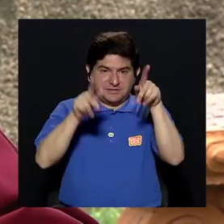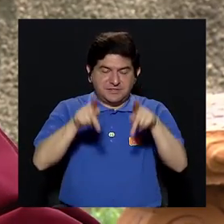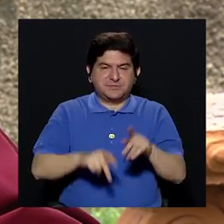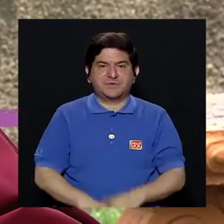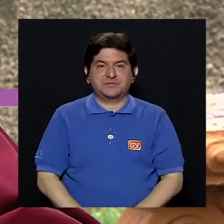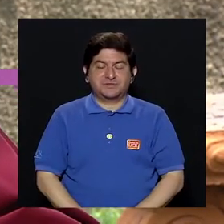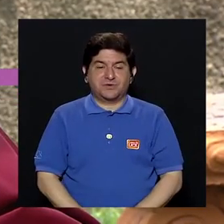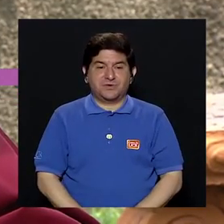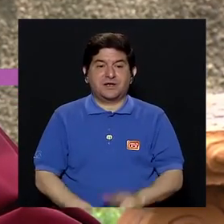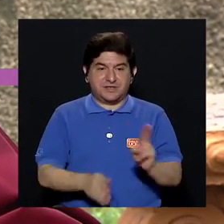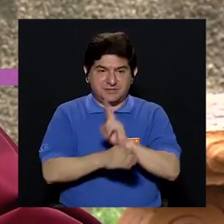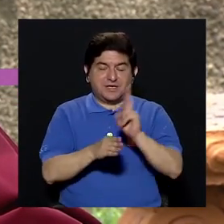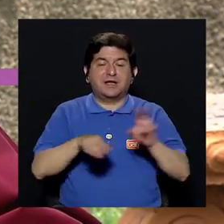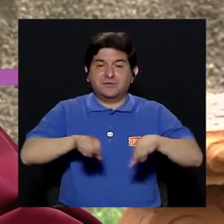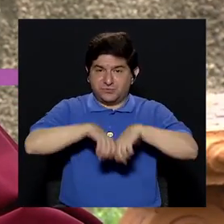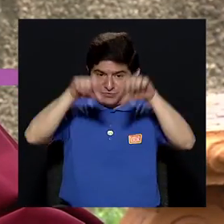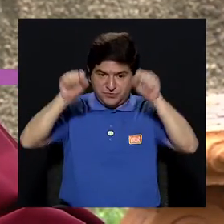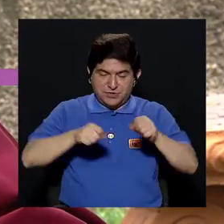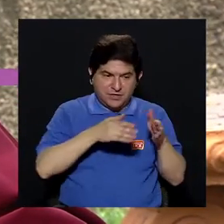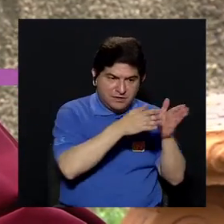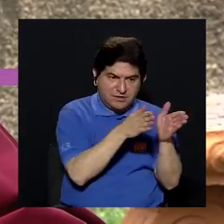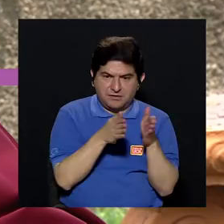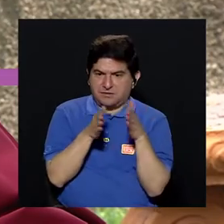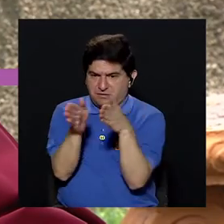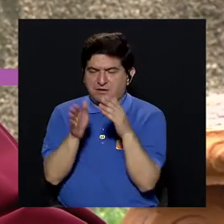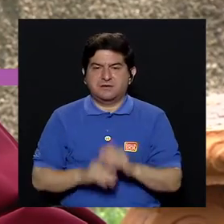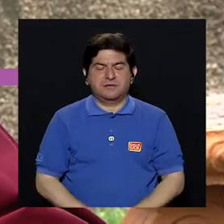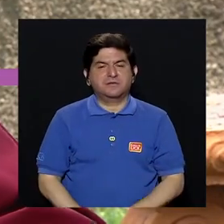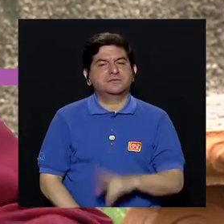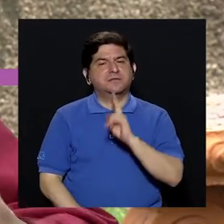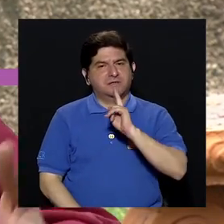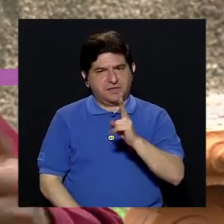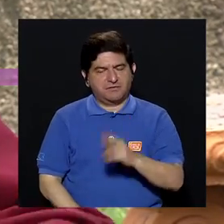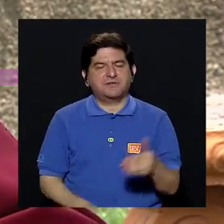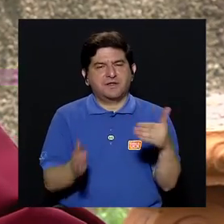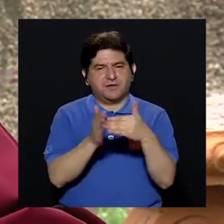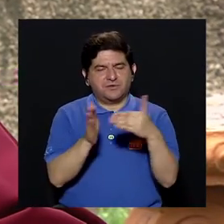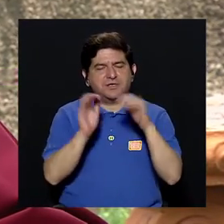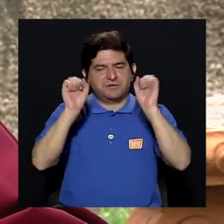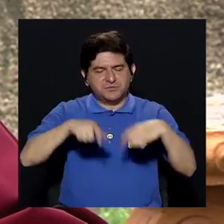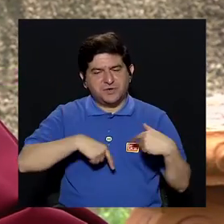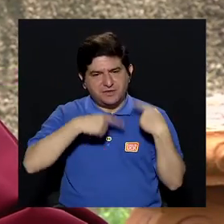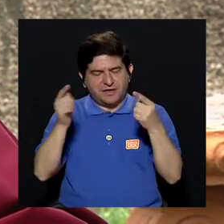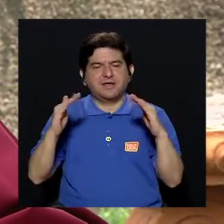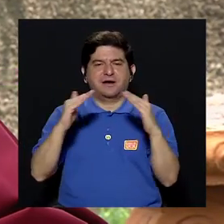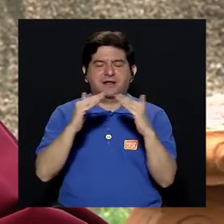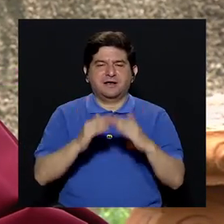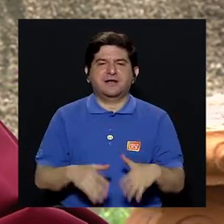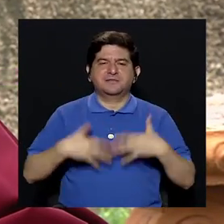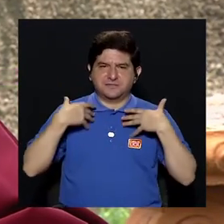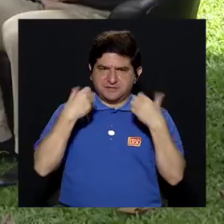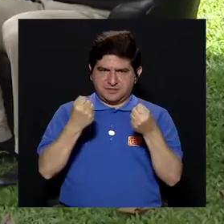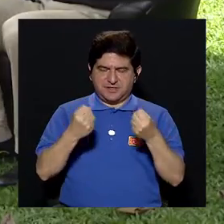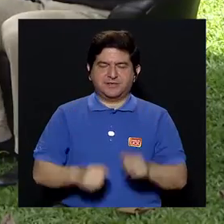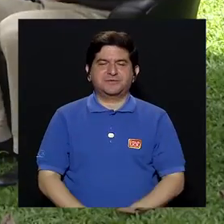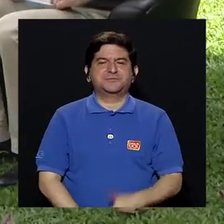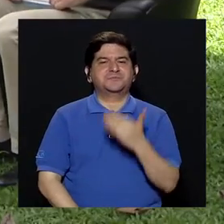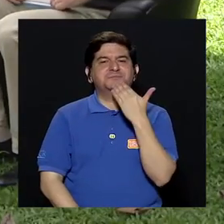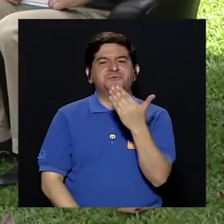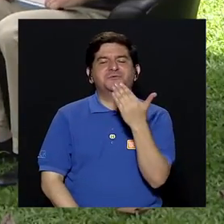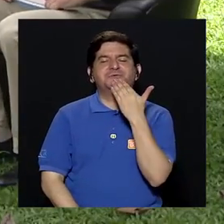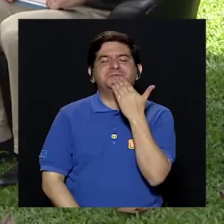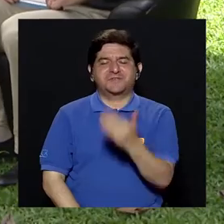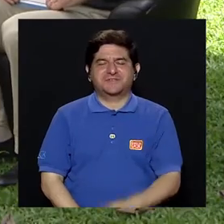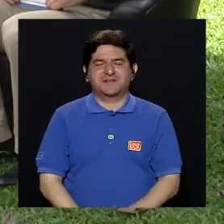al navegar por este sistema y que de verdad regresen a sus casas sanos y salvos. De verdad que